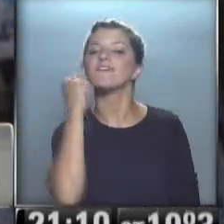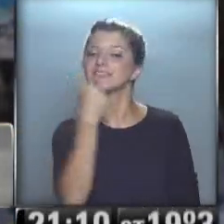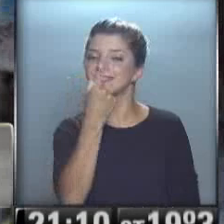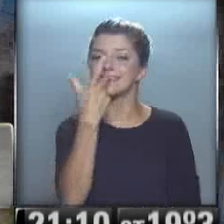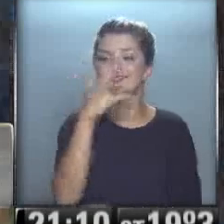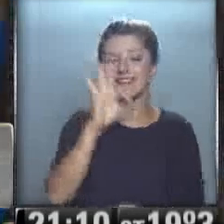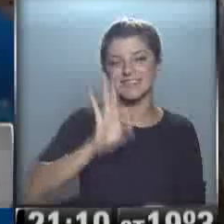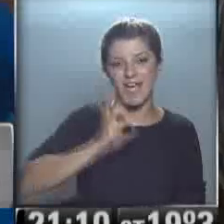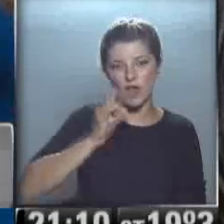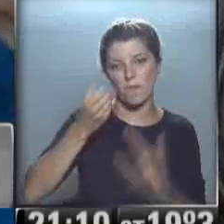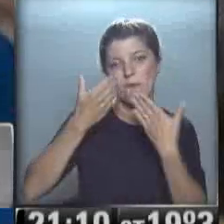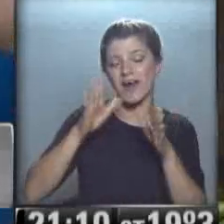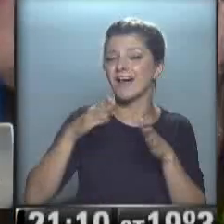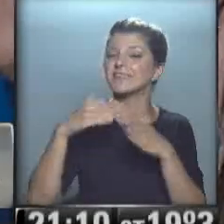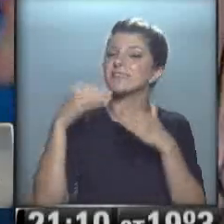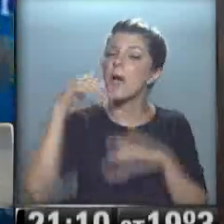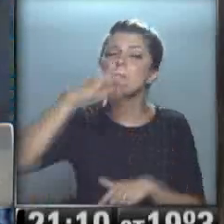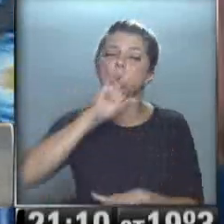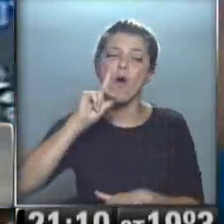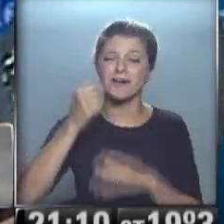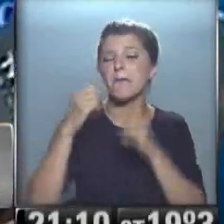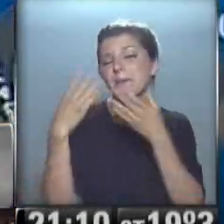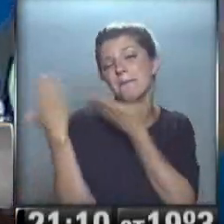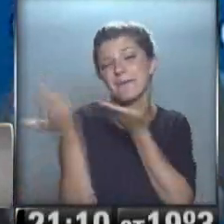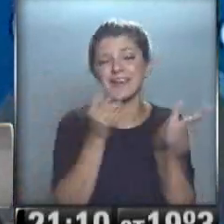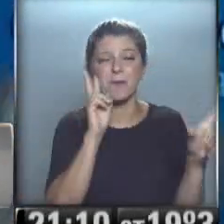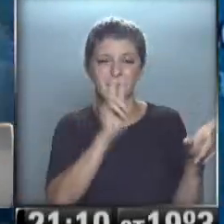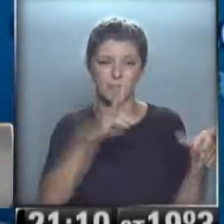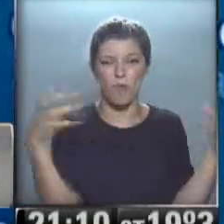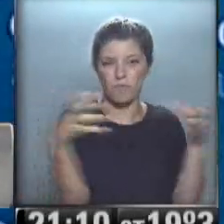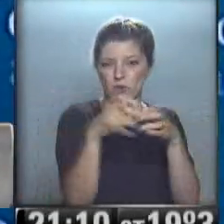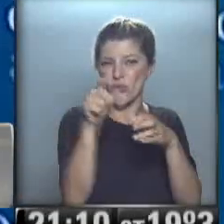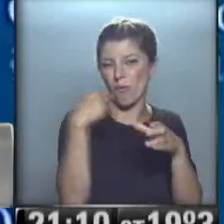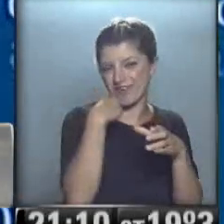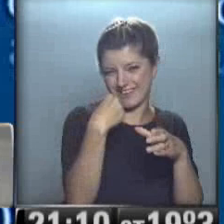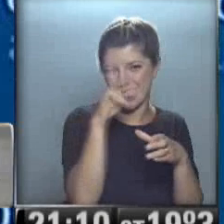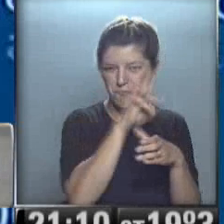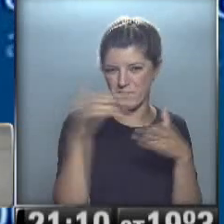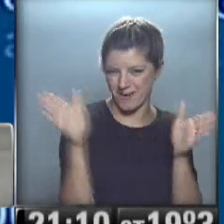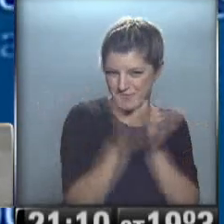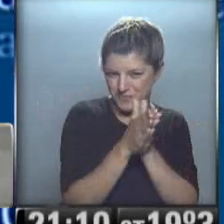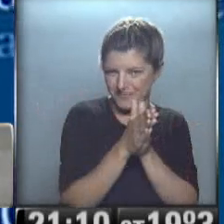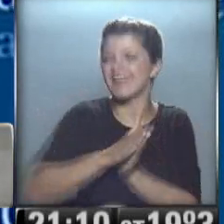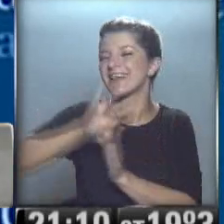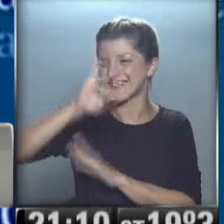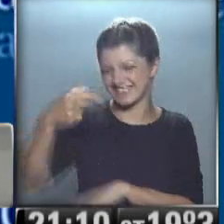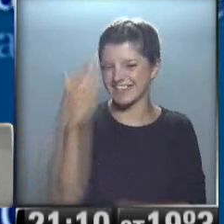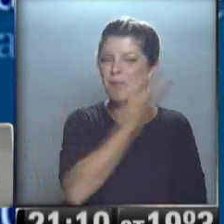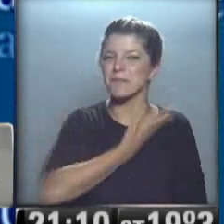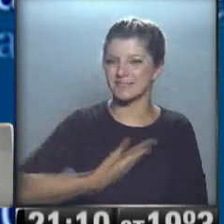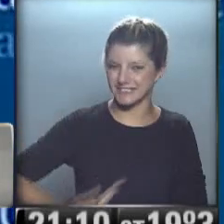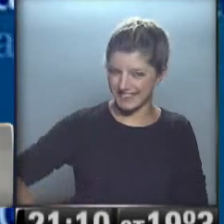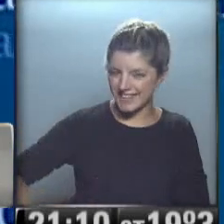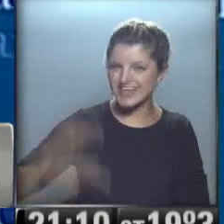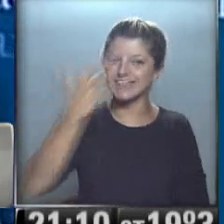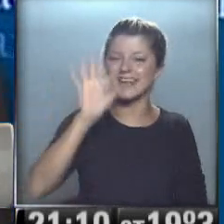Moria, bienvenida. Se te vio ahí con algo que nos encantó a todos, la unión con tu hija. Viste, nos unió la Presidente, los 30